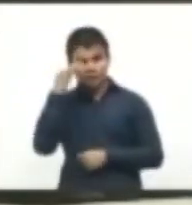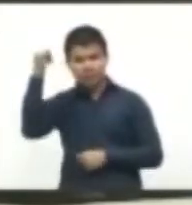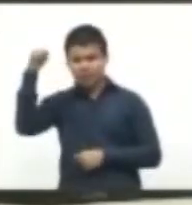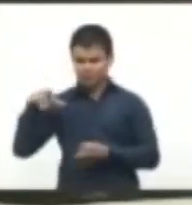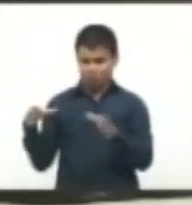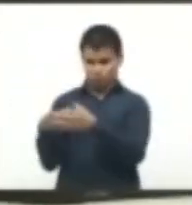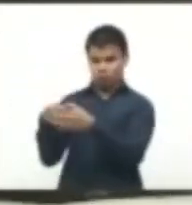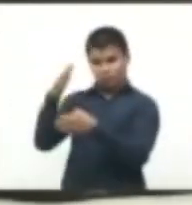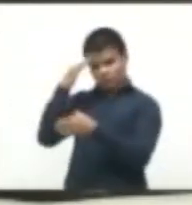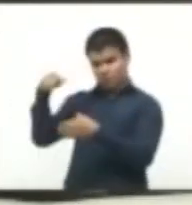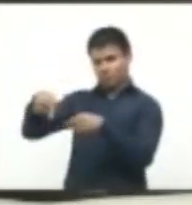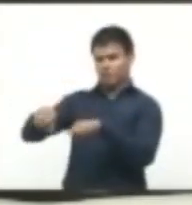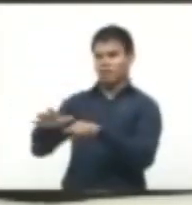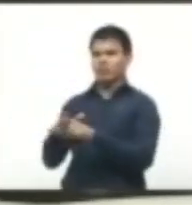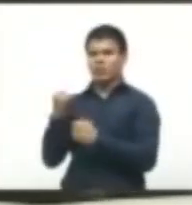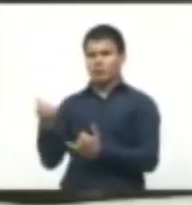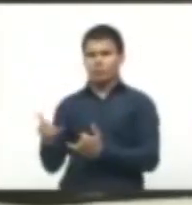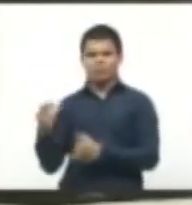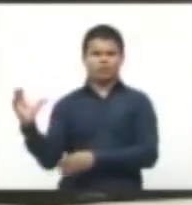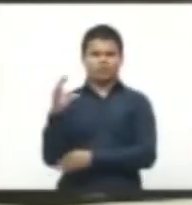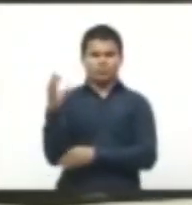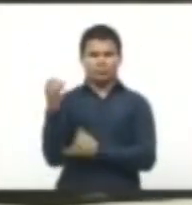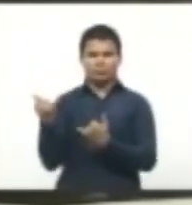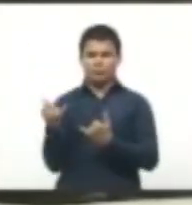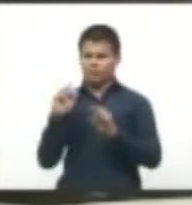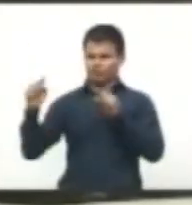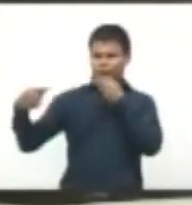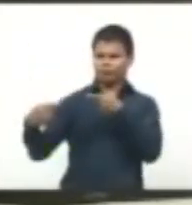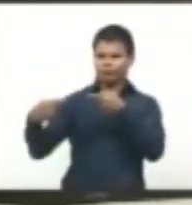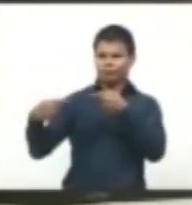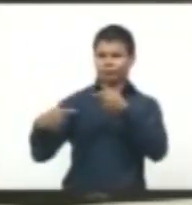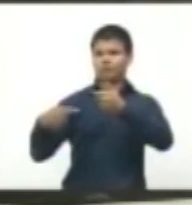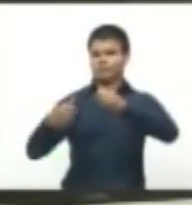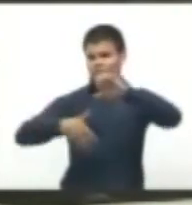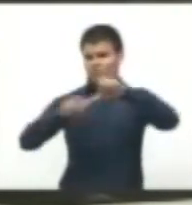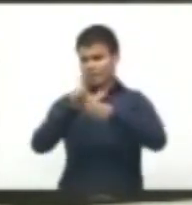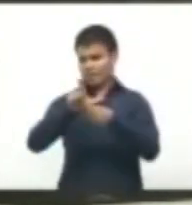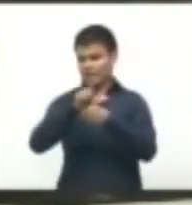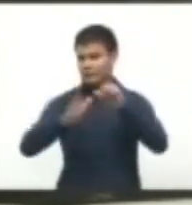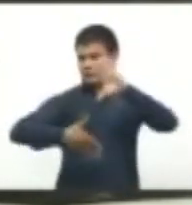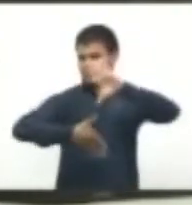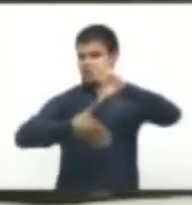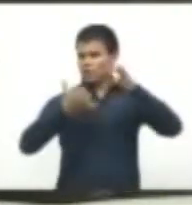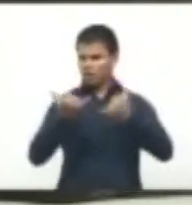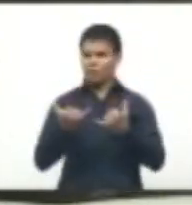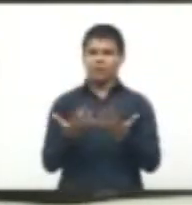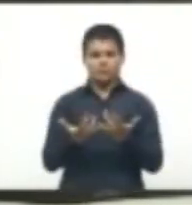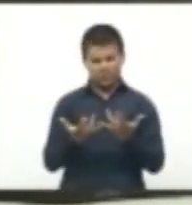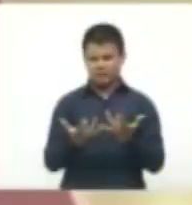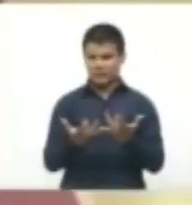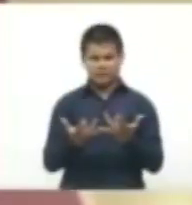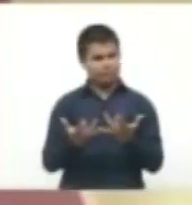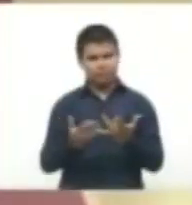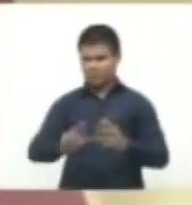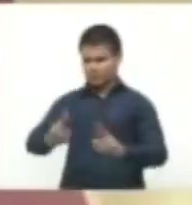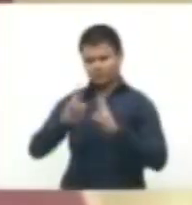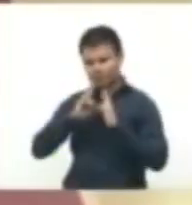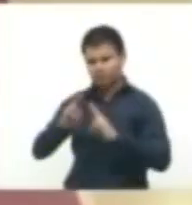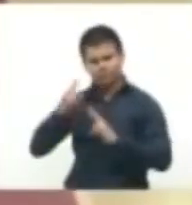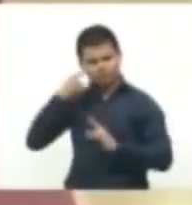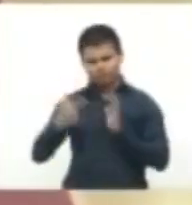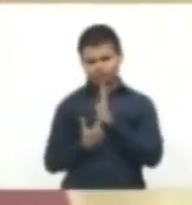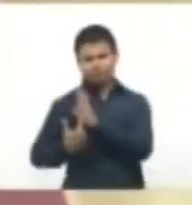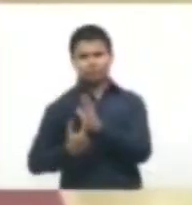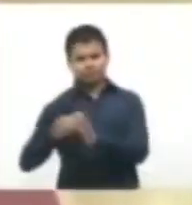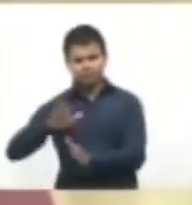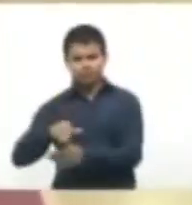campeón en Colombia. Vamos a jugar la Liga de las Américas y espero corresponder con las expectativas. Este campeonato